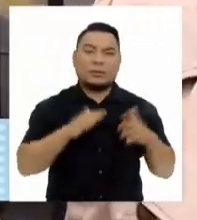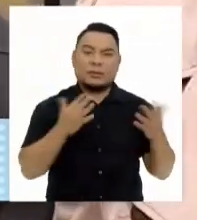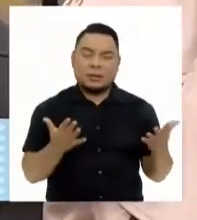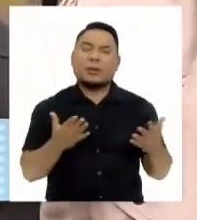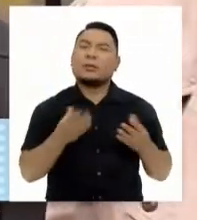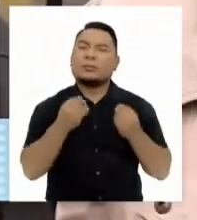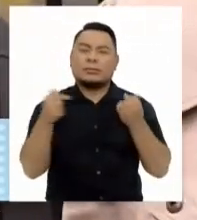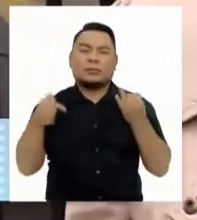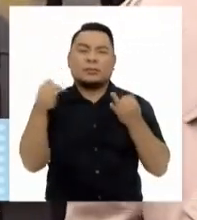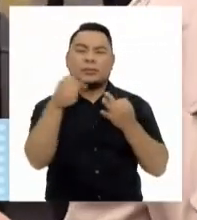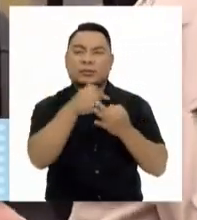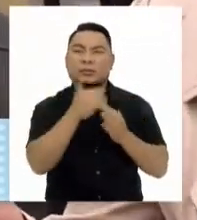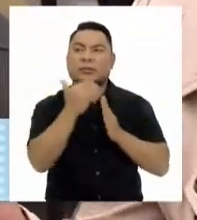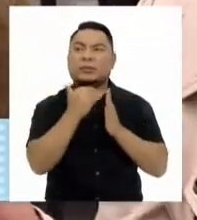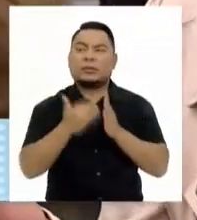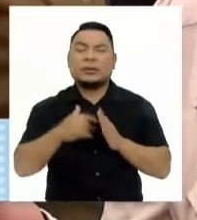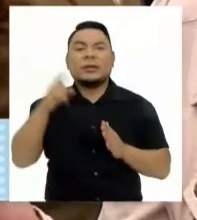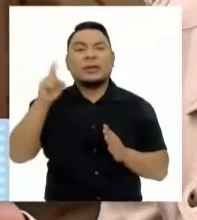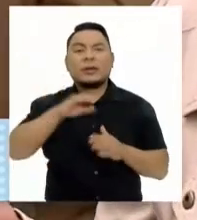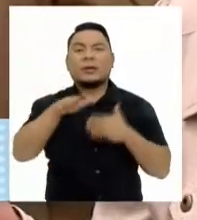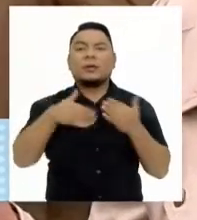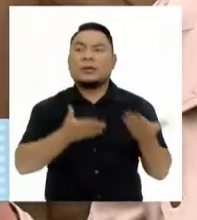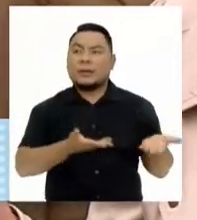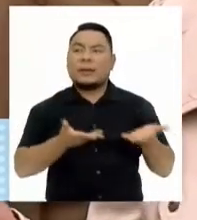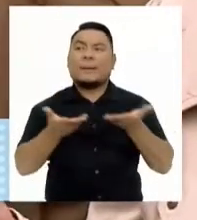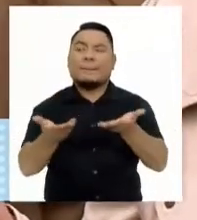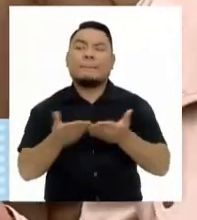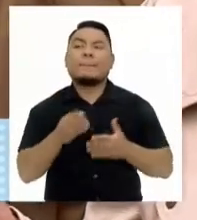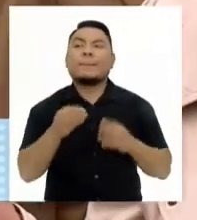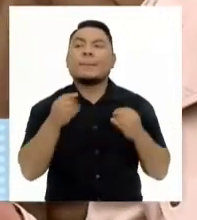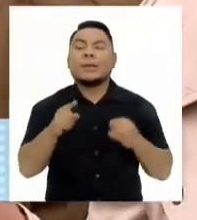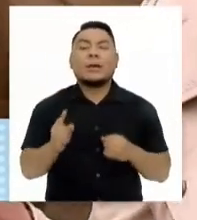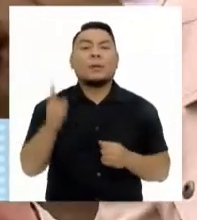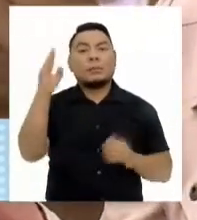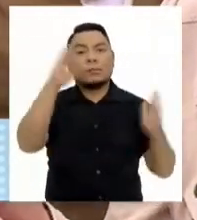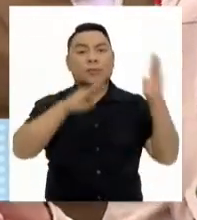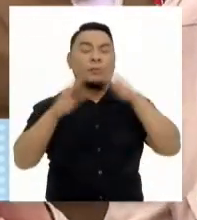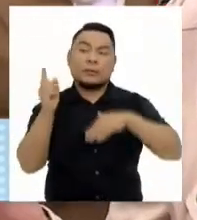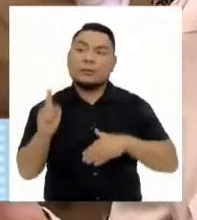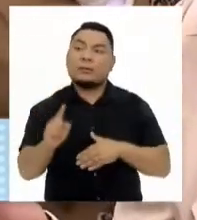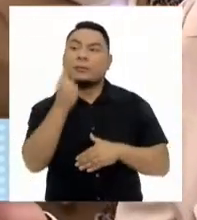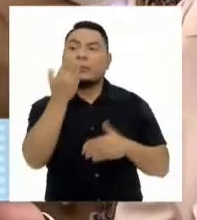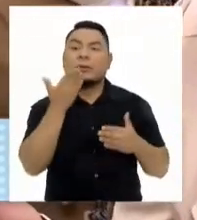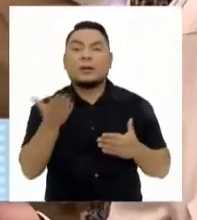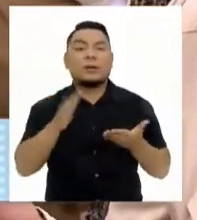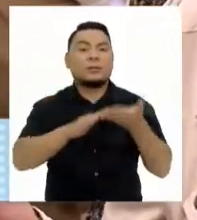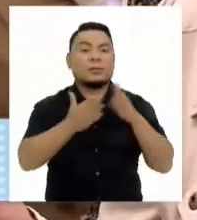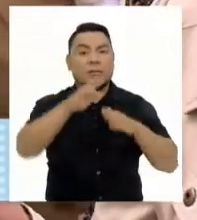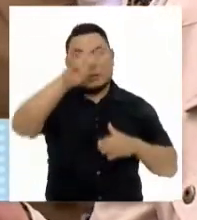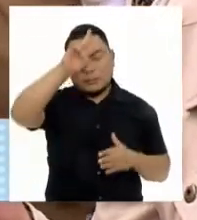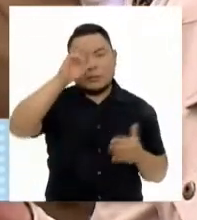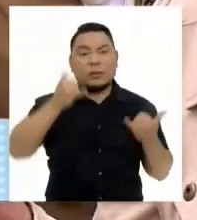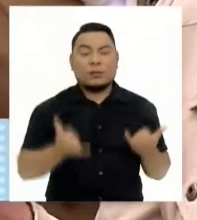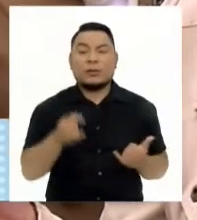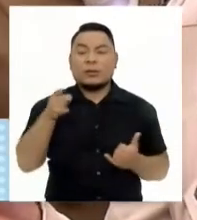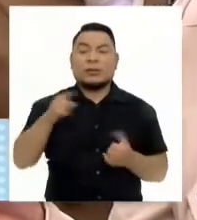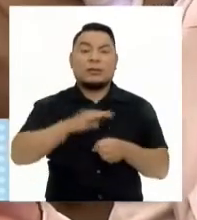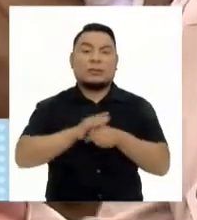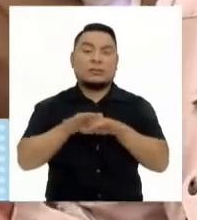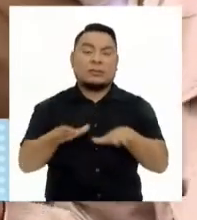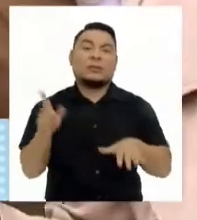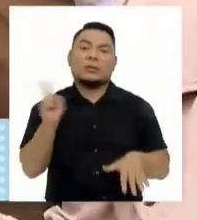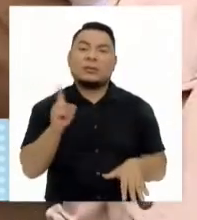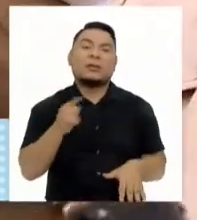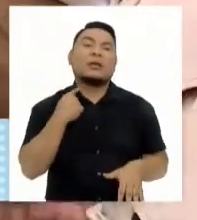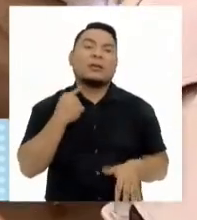de medidas técnicas que se tienen que llevar adelante, porque la preocupación principal del pueblo peruano ahora es que la pandemia no